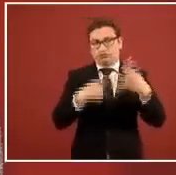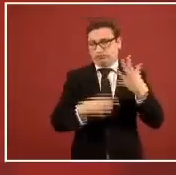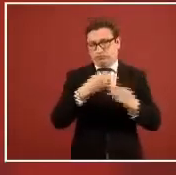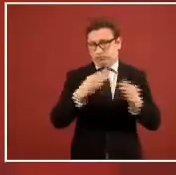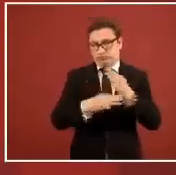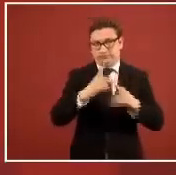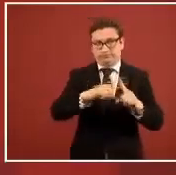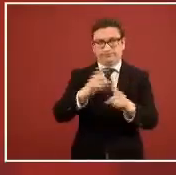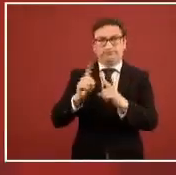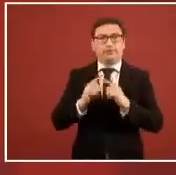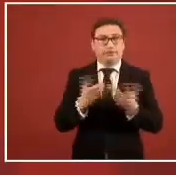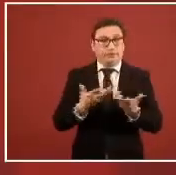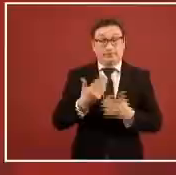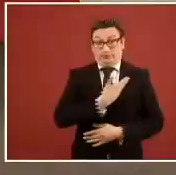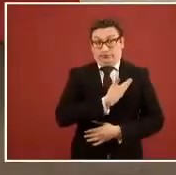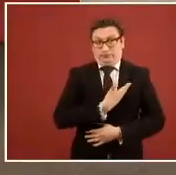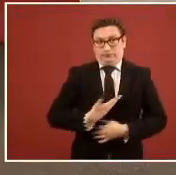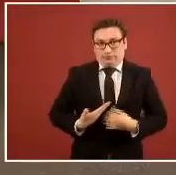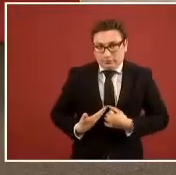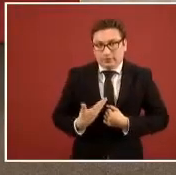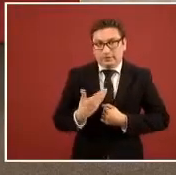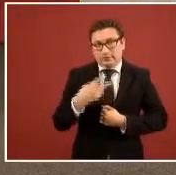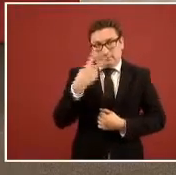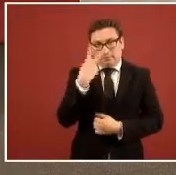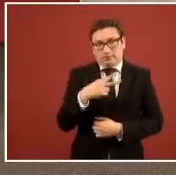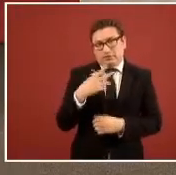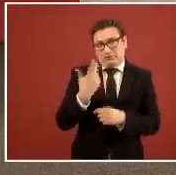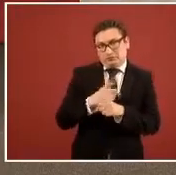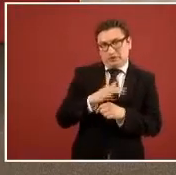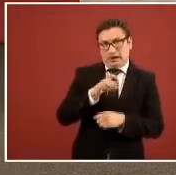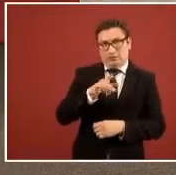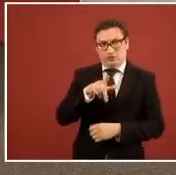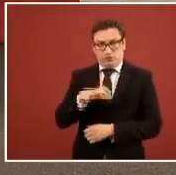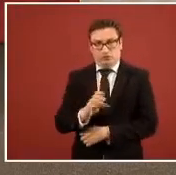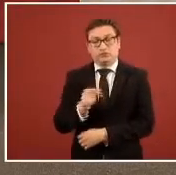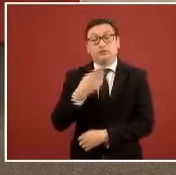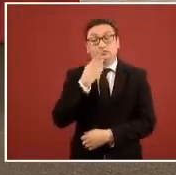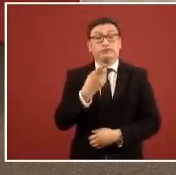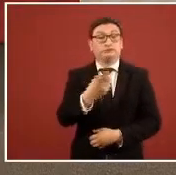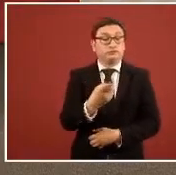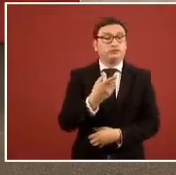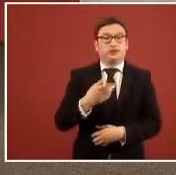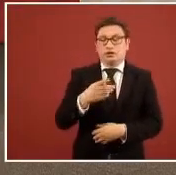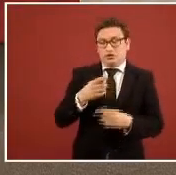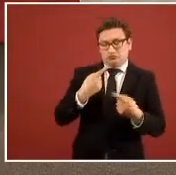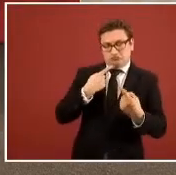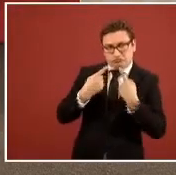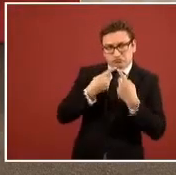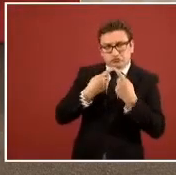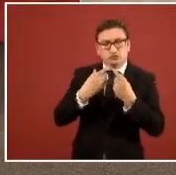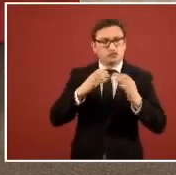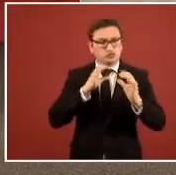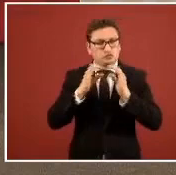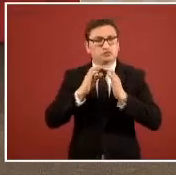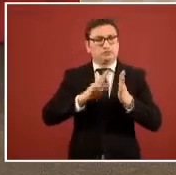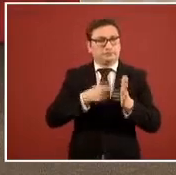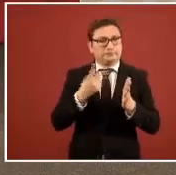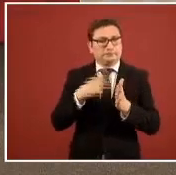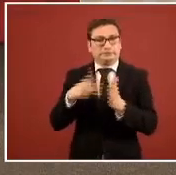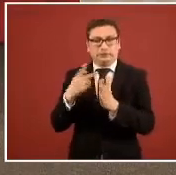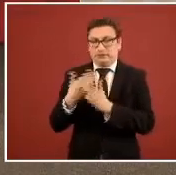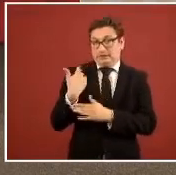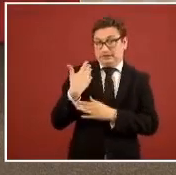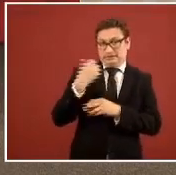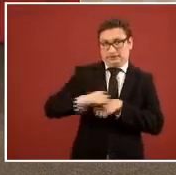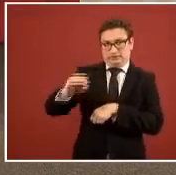Entonces, el presidente de México, el licenciado López Obrador, tuvo una conversación, más de una conversación, al final de la